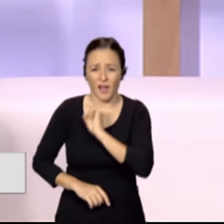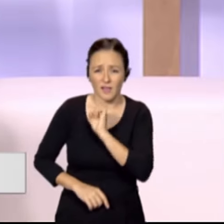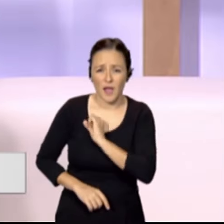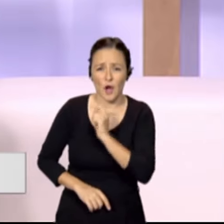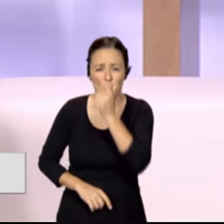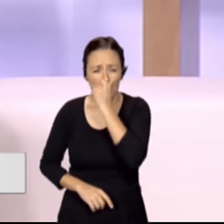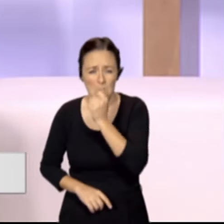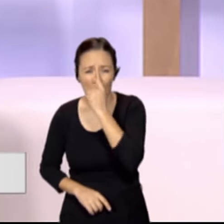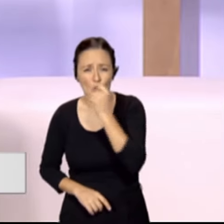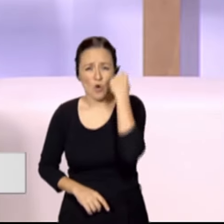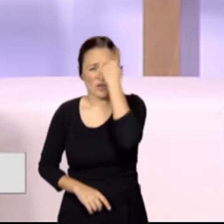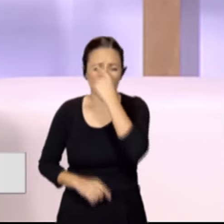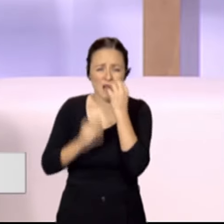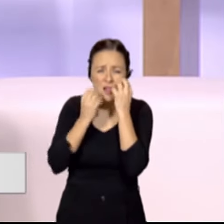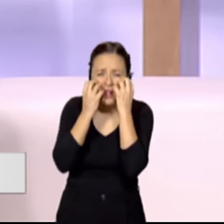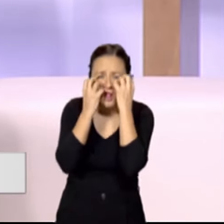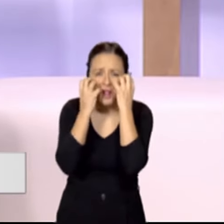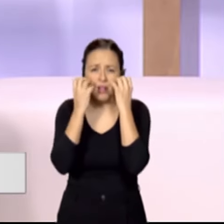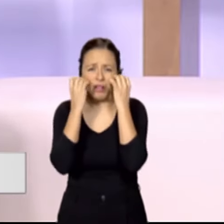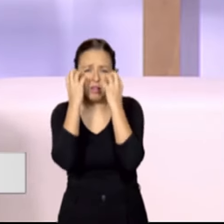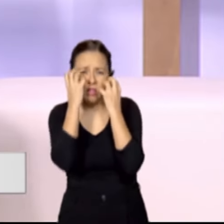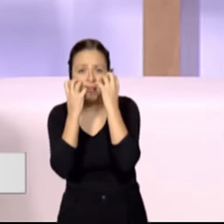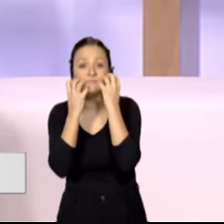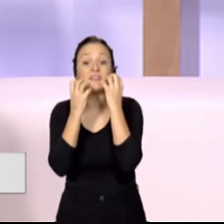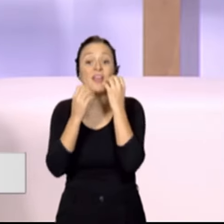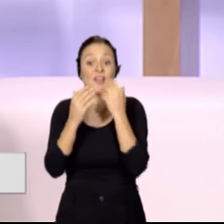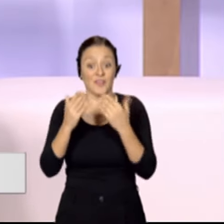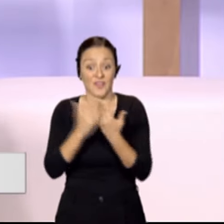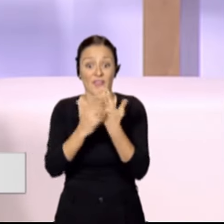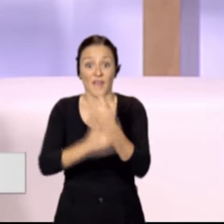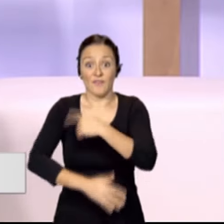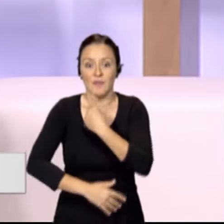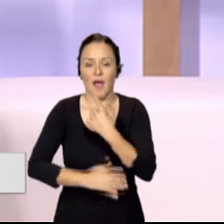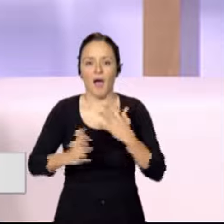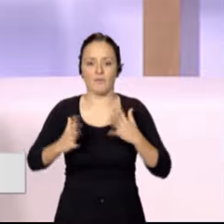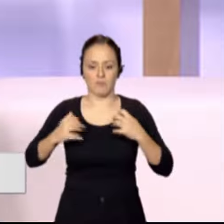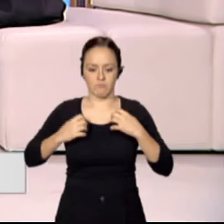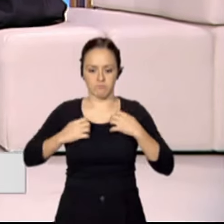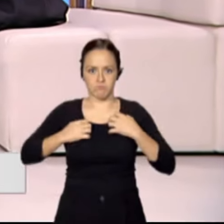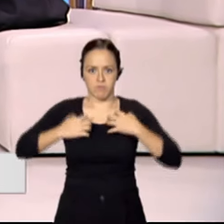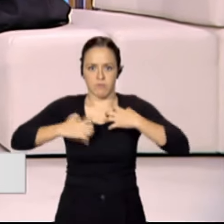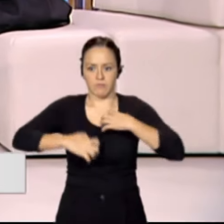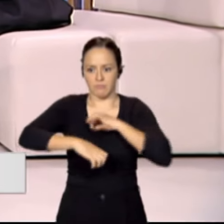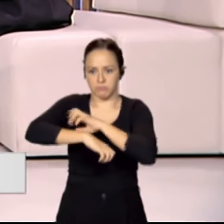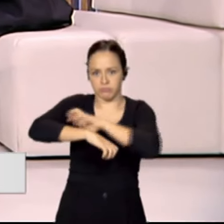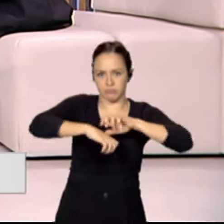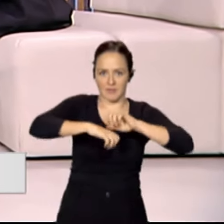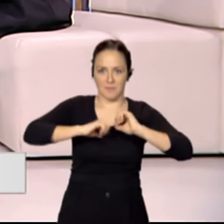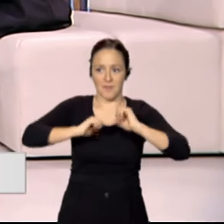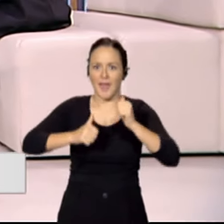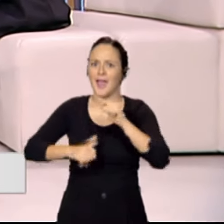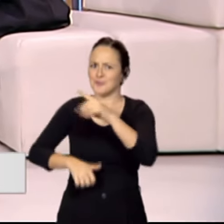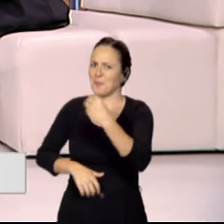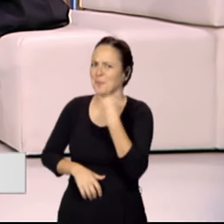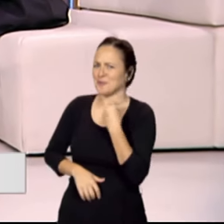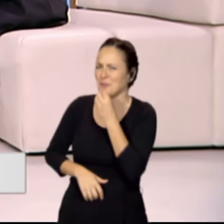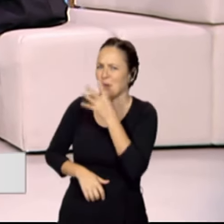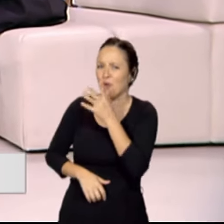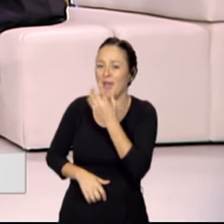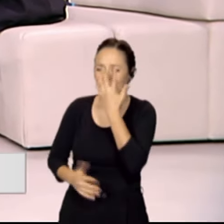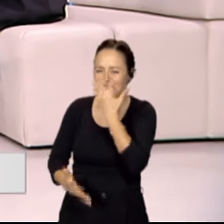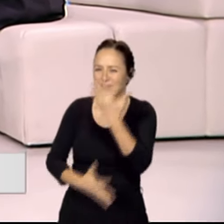muy muy congestiva y al cabo de unos días de fiebre brota una erupción eso es una buena pregunta porque eh hace 10 años yo le